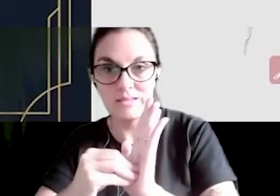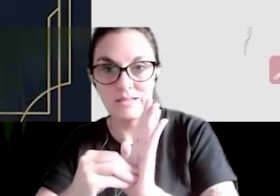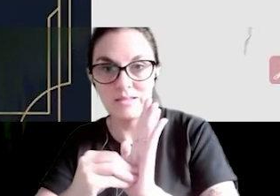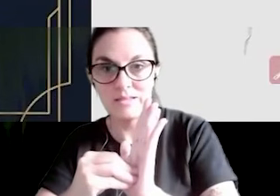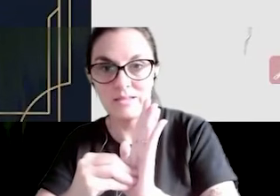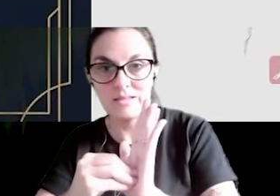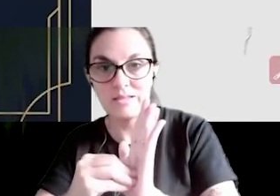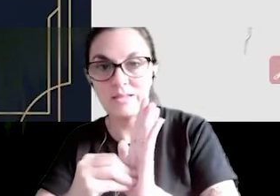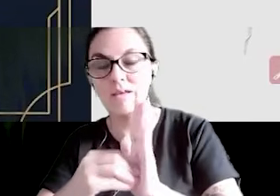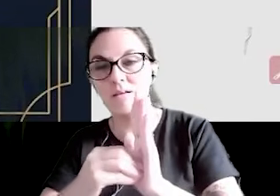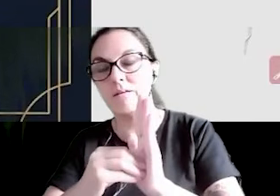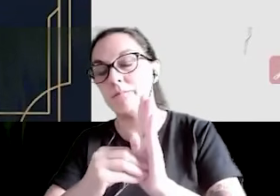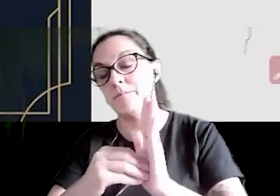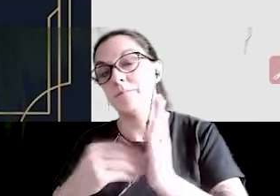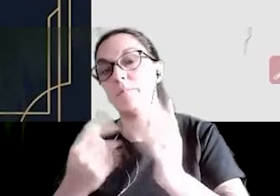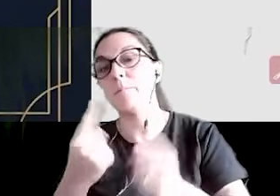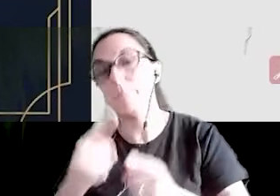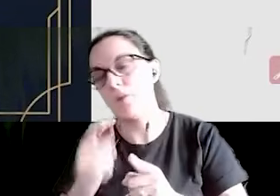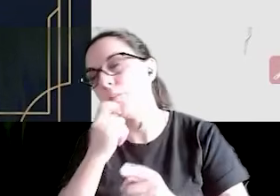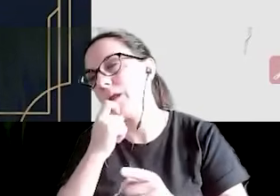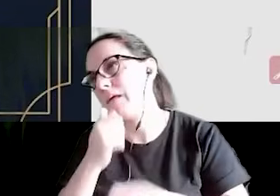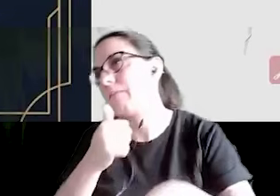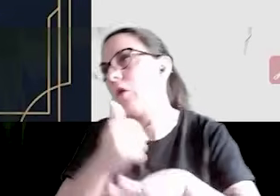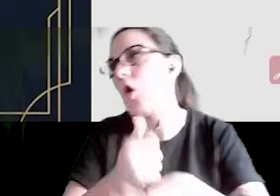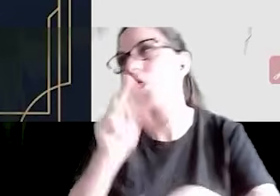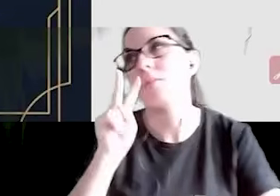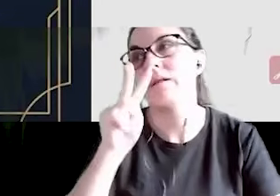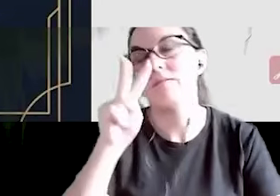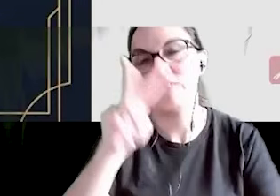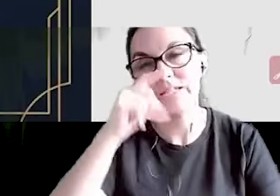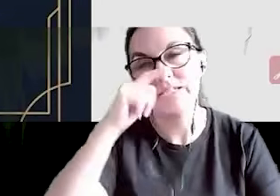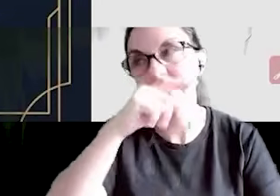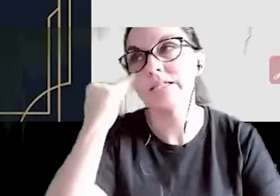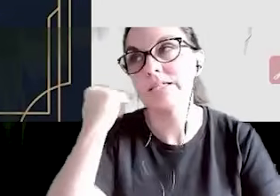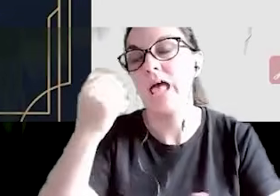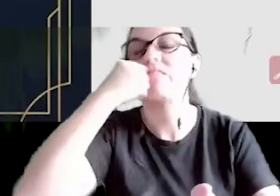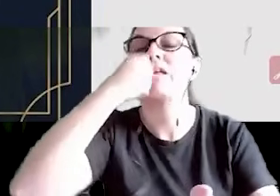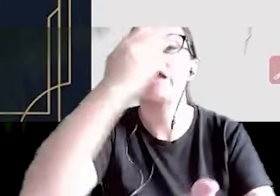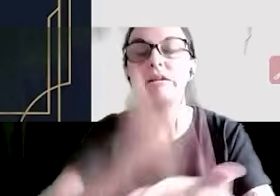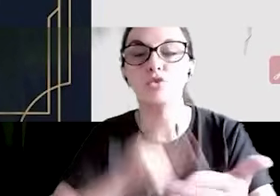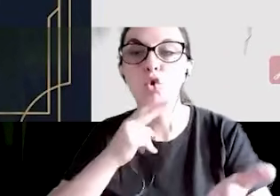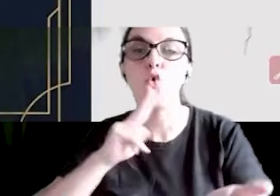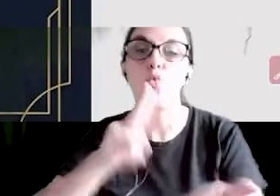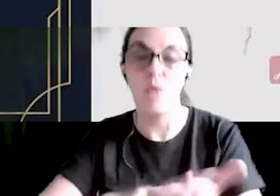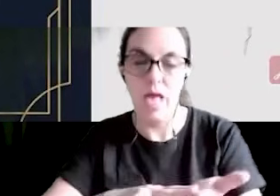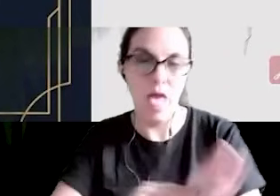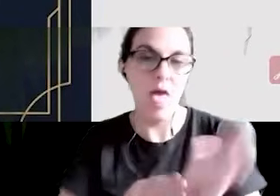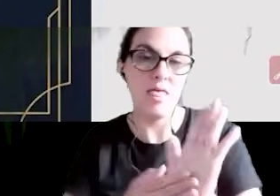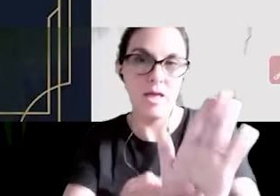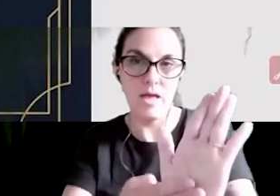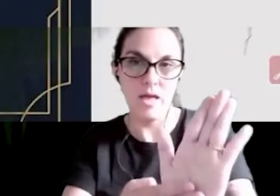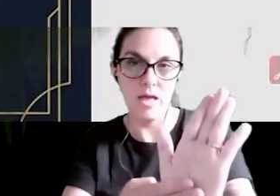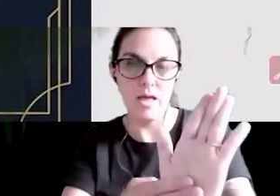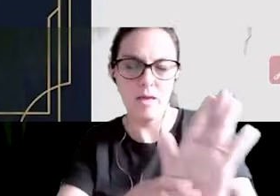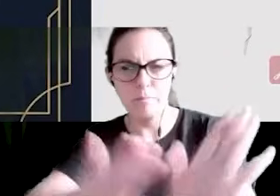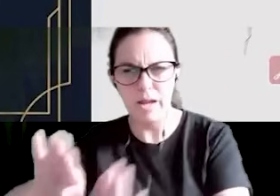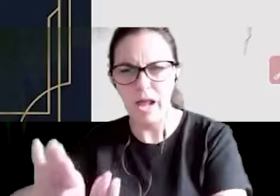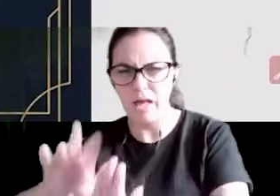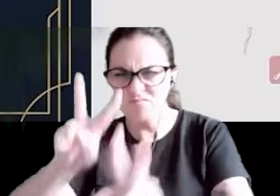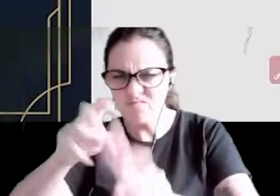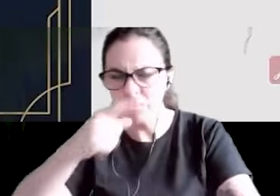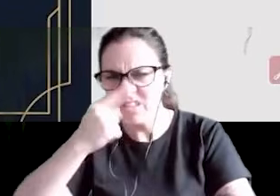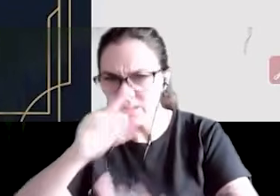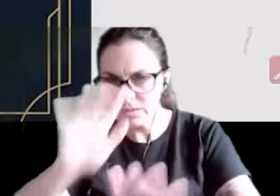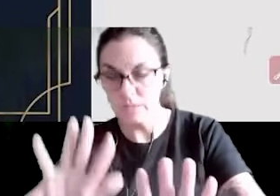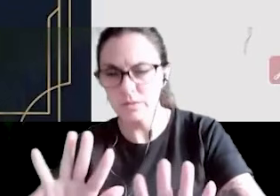2027, donde ya estamos presentando la declaración jurada. De hecho, una cuestión interesante es que